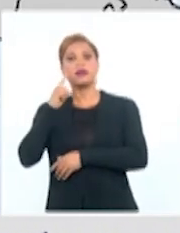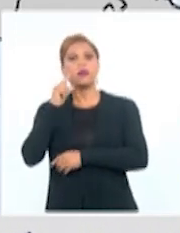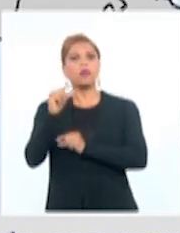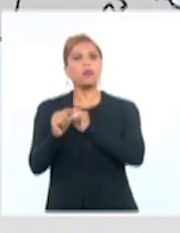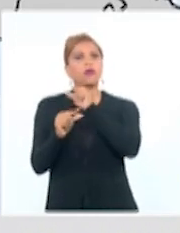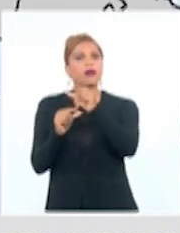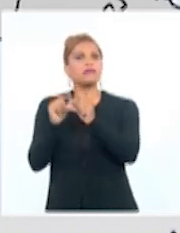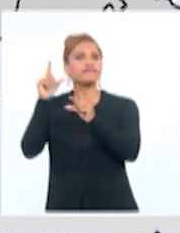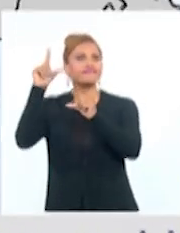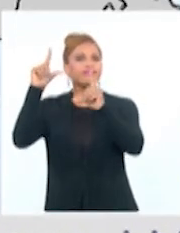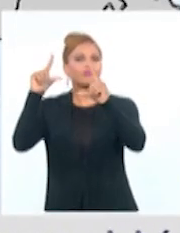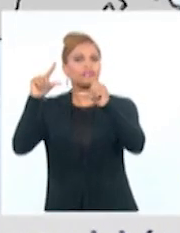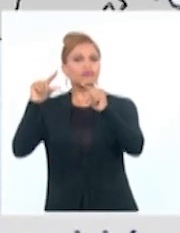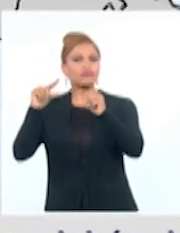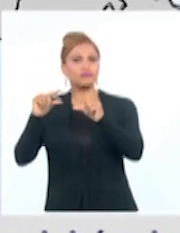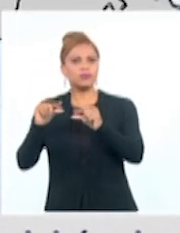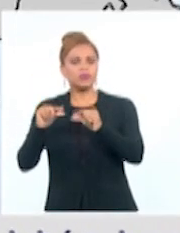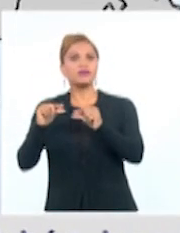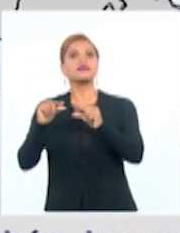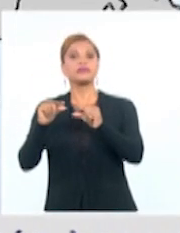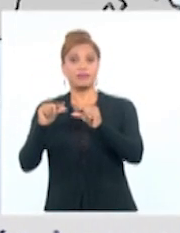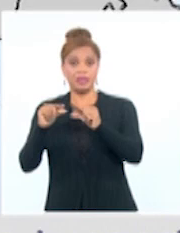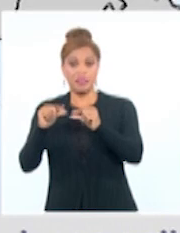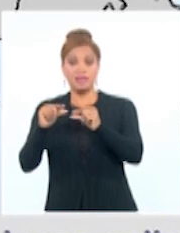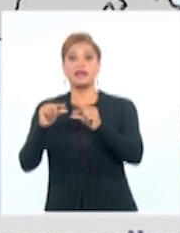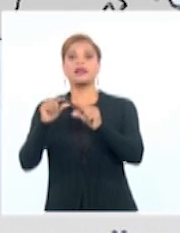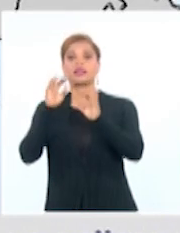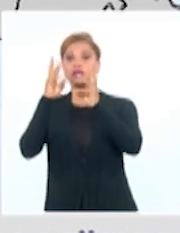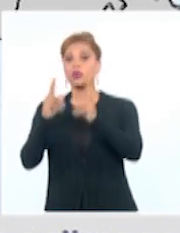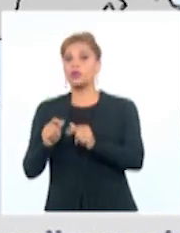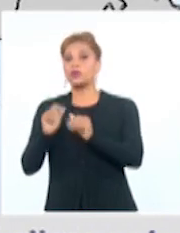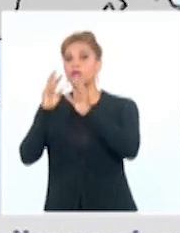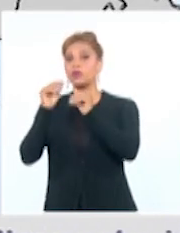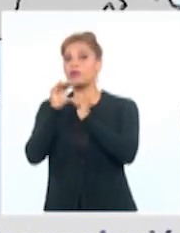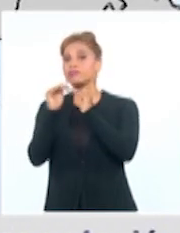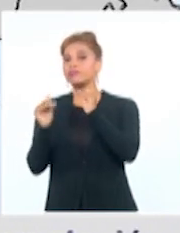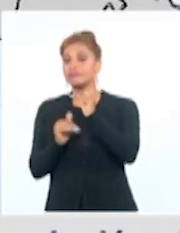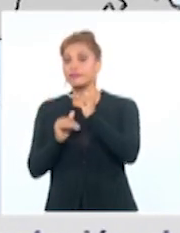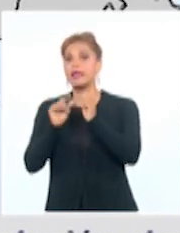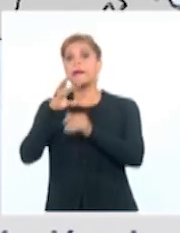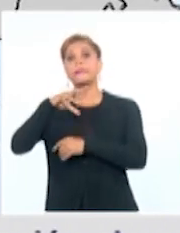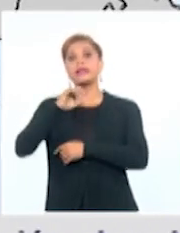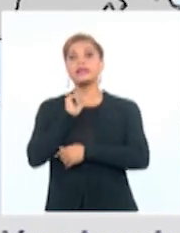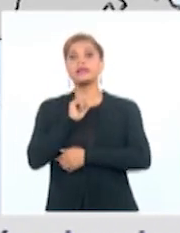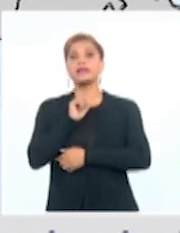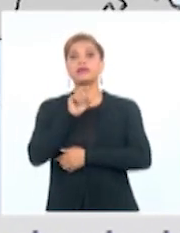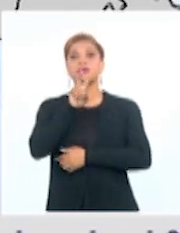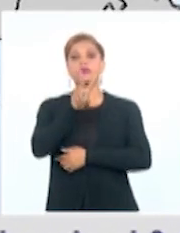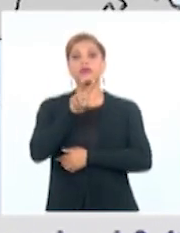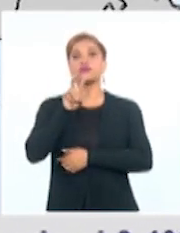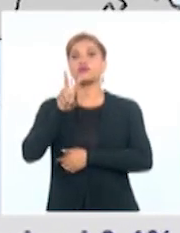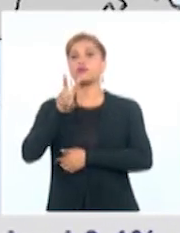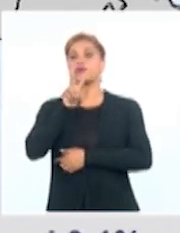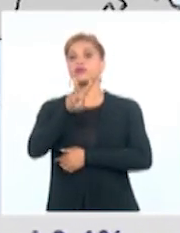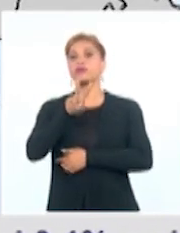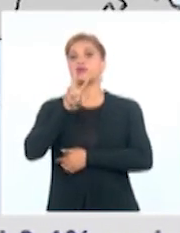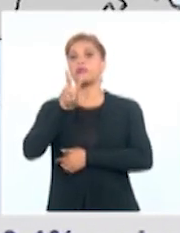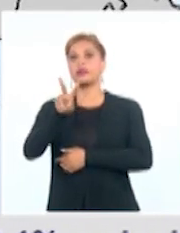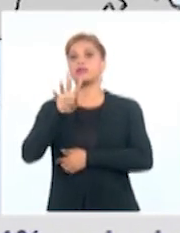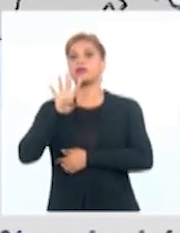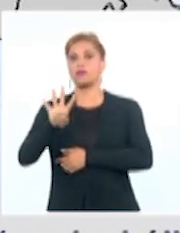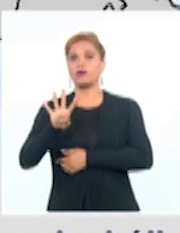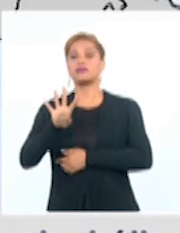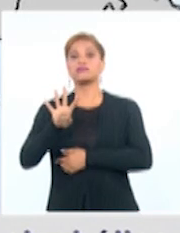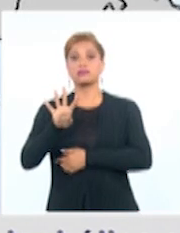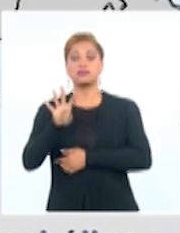se puede ver en sus números. Pinar del Río con 224, independientemente de que